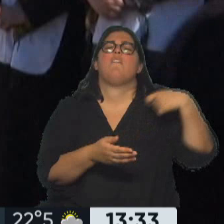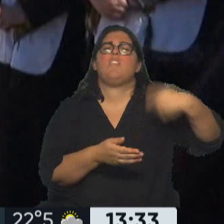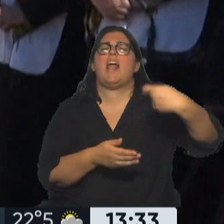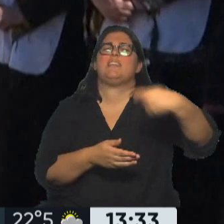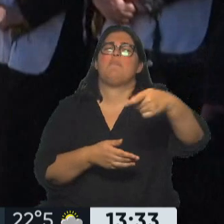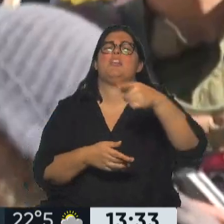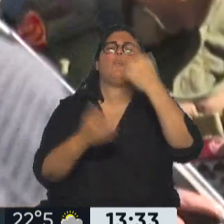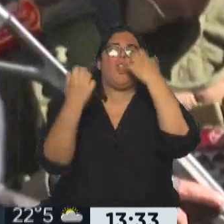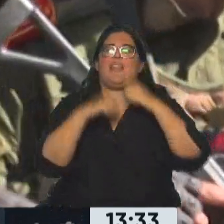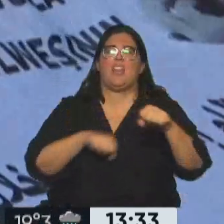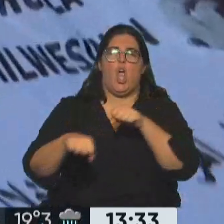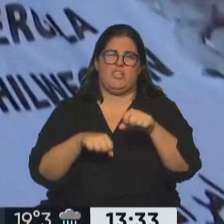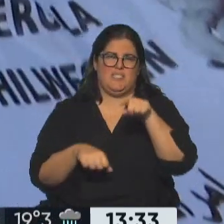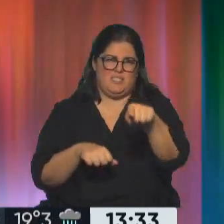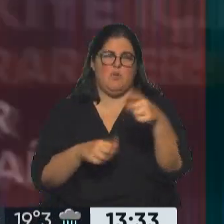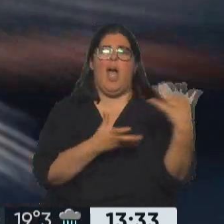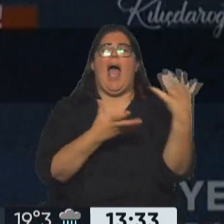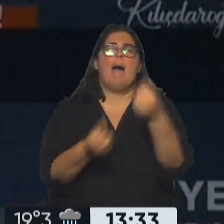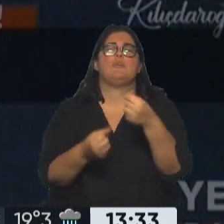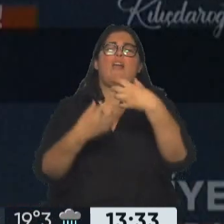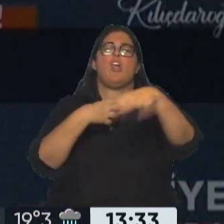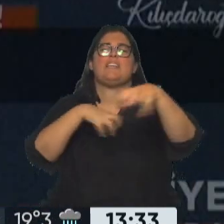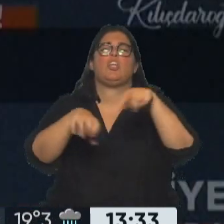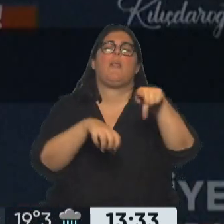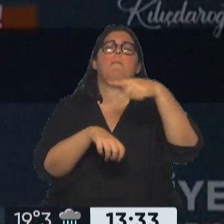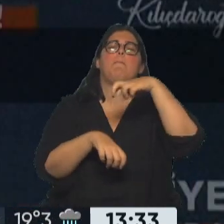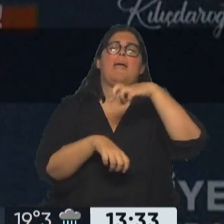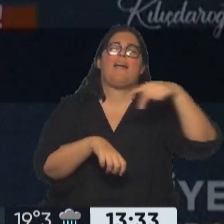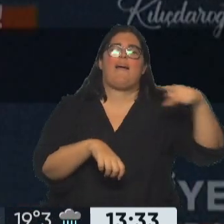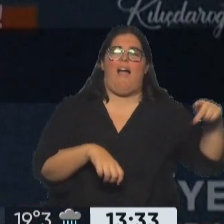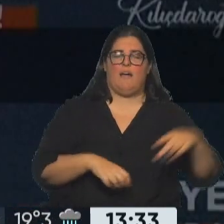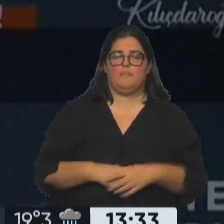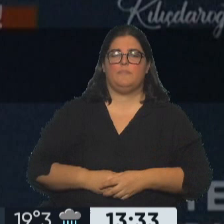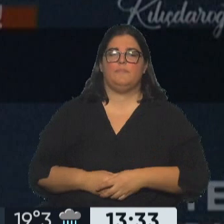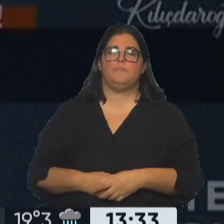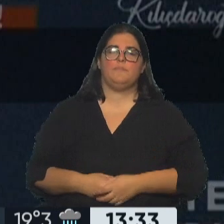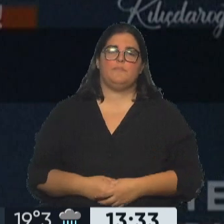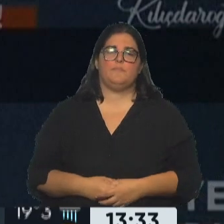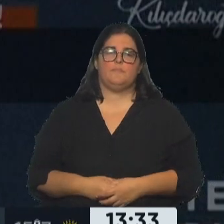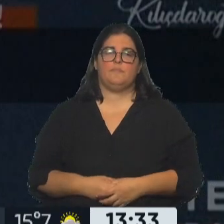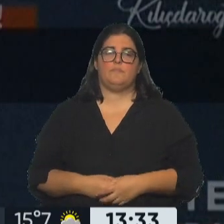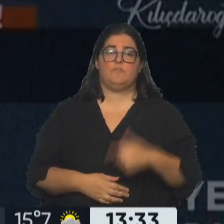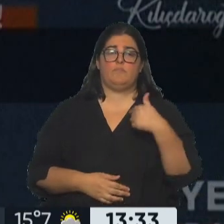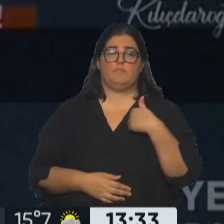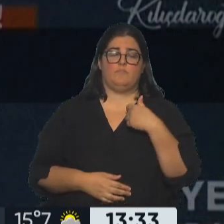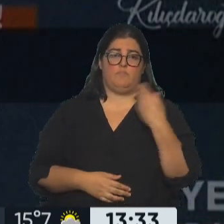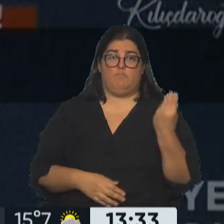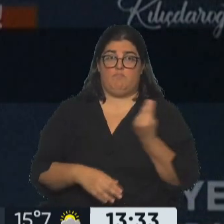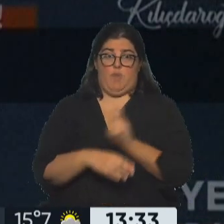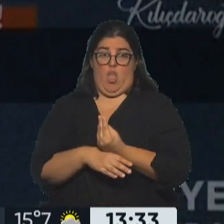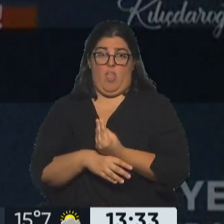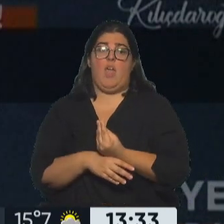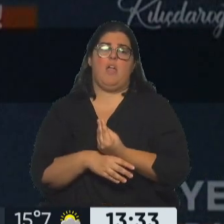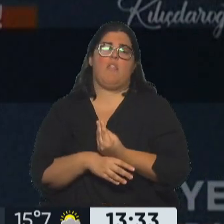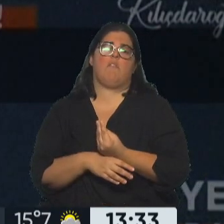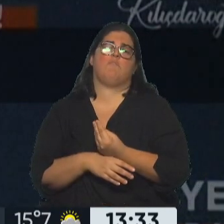en relación al apoyo de sectores del PKK. 28 Mayıs'ta yeni bir seçime giderken vatandaşlarımıza